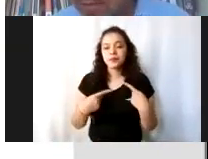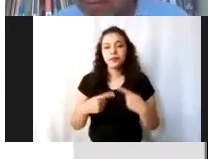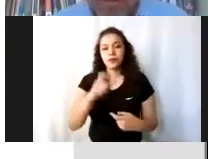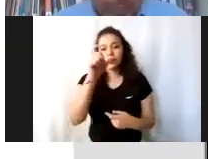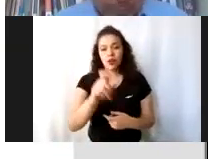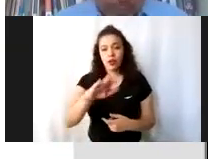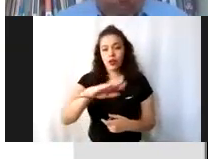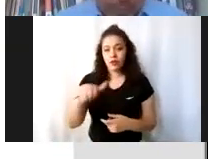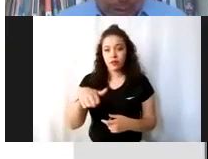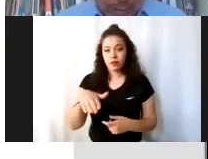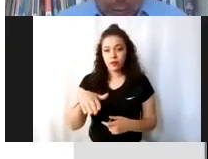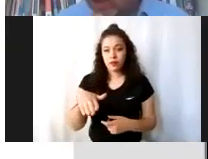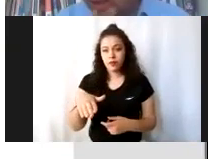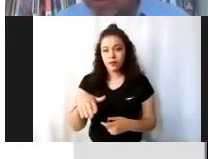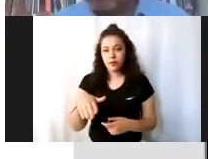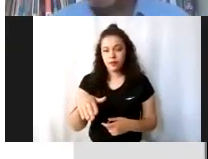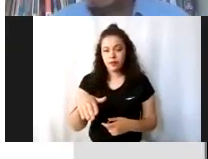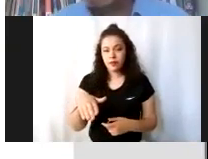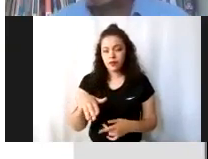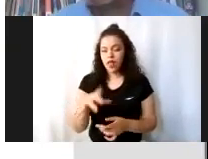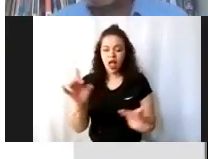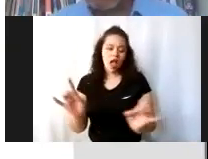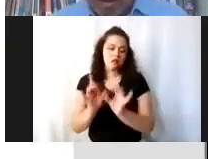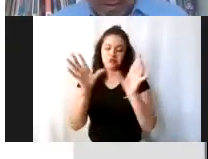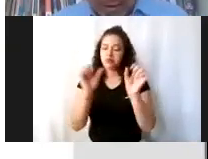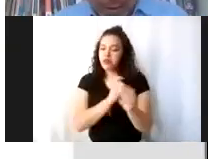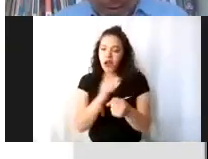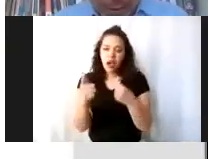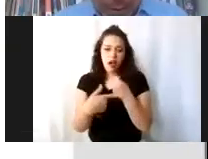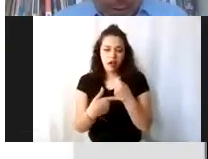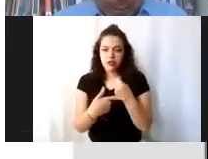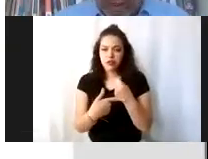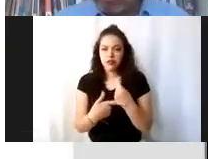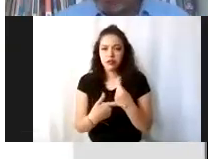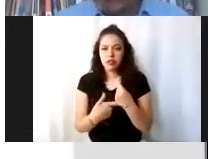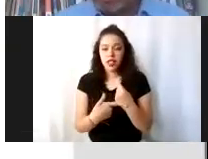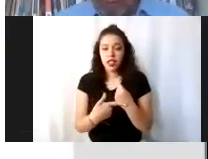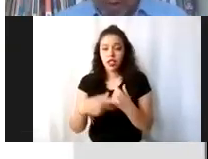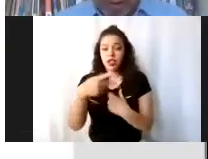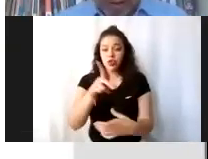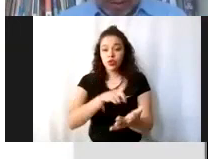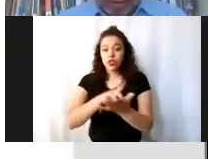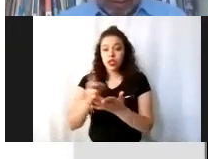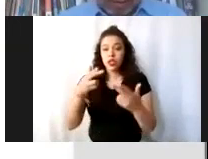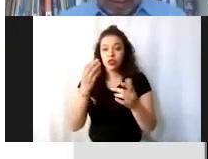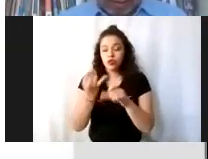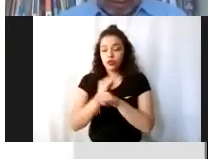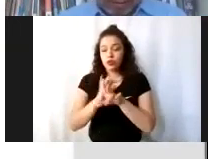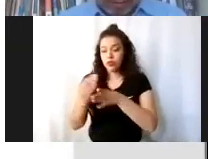fallecida por cualquier circunstancia, ¿tiene derecho a la protección de sus datos personales?